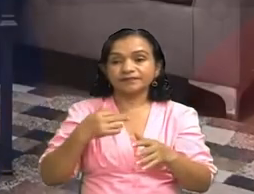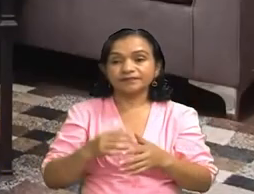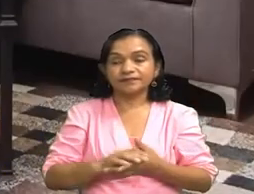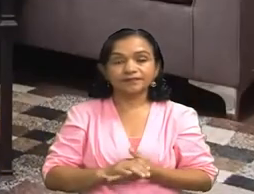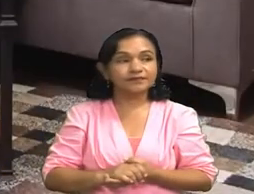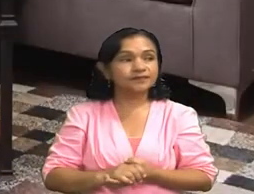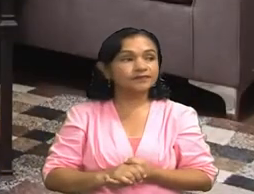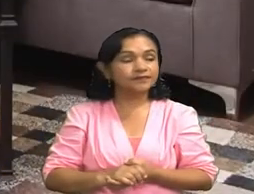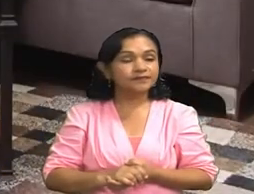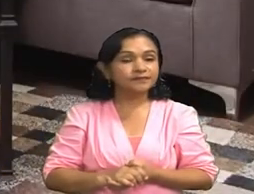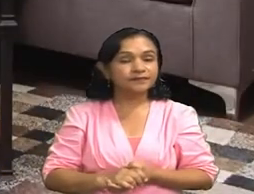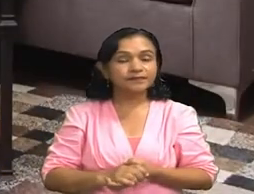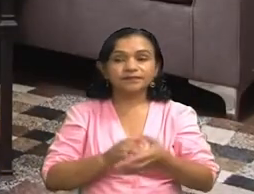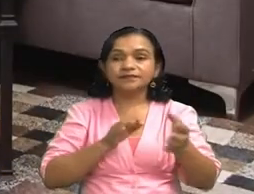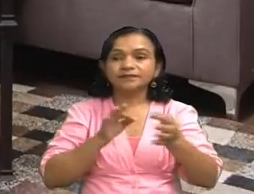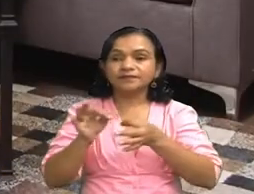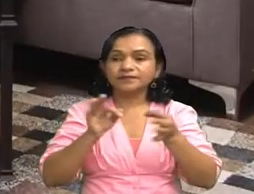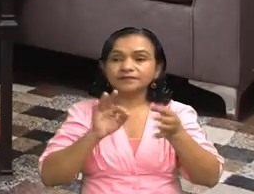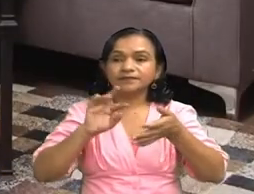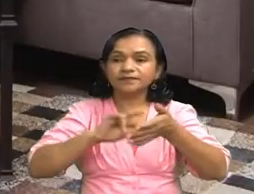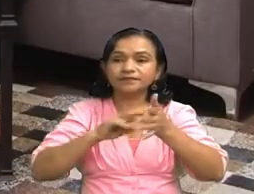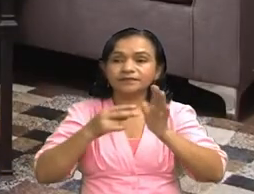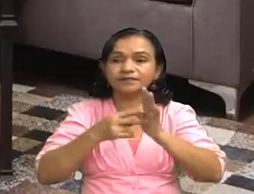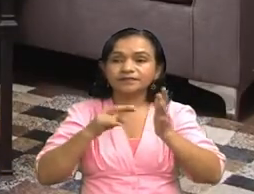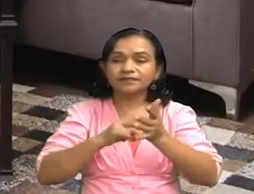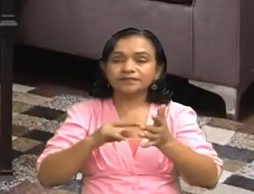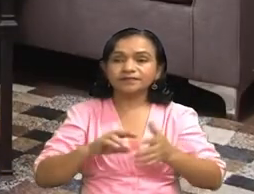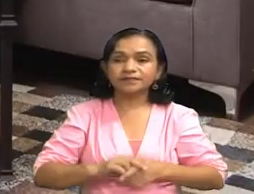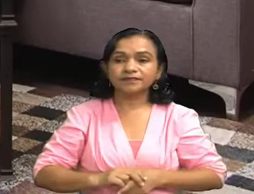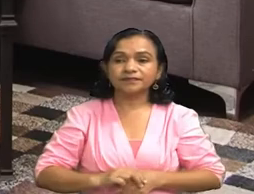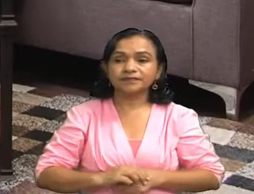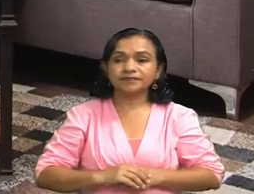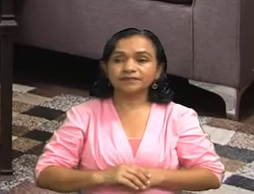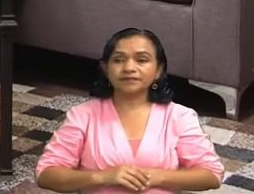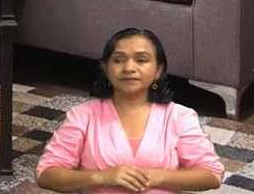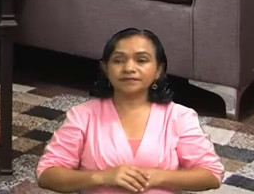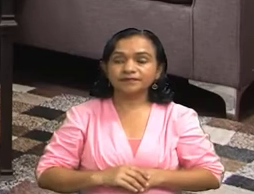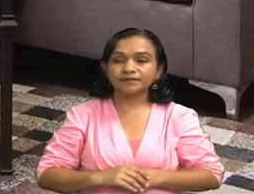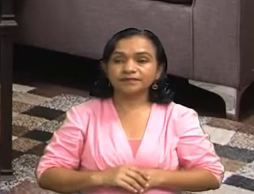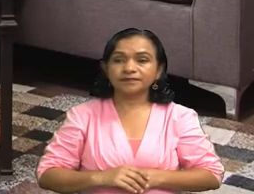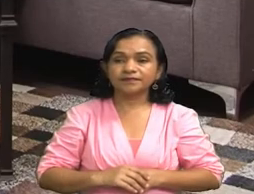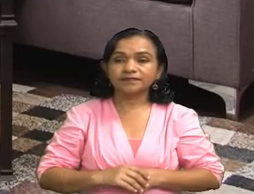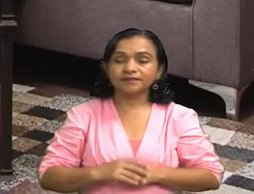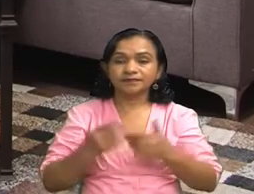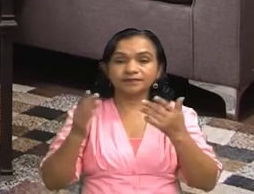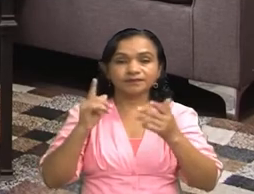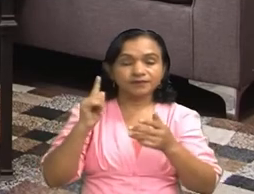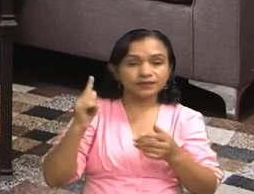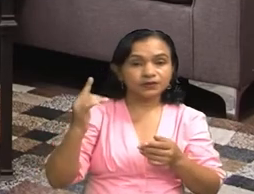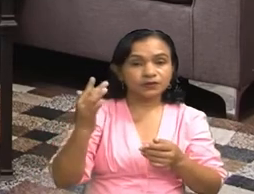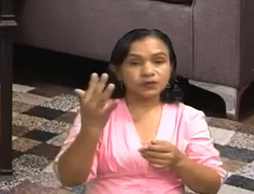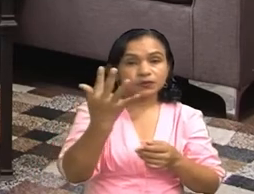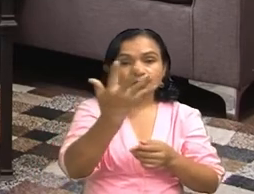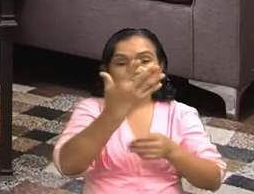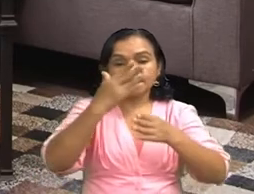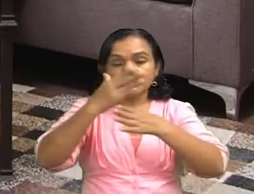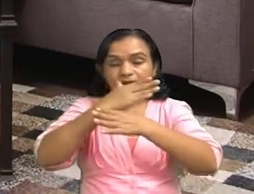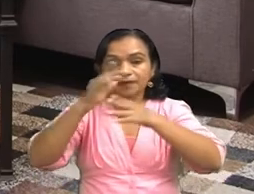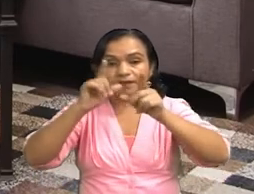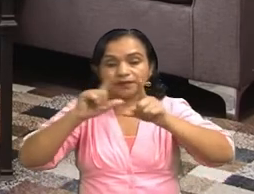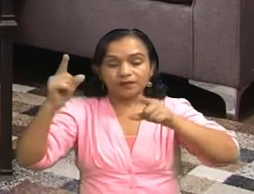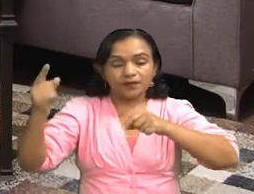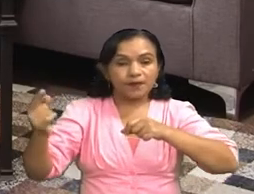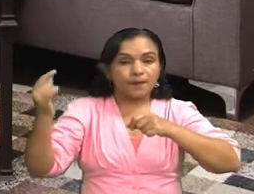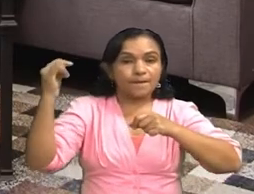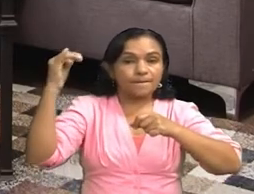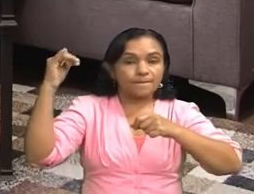ahí. Y explíquenos qué es lo que están viendo en pantalla. Bueno, como han venido inspeccionando de todos lados, okay, entonces